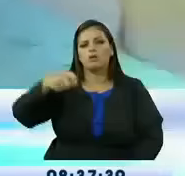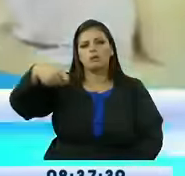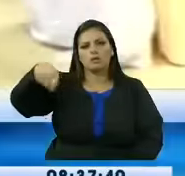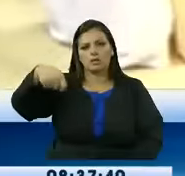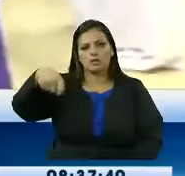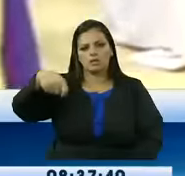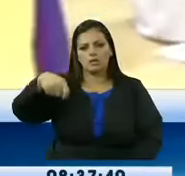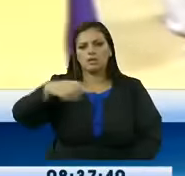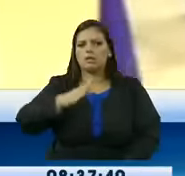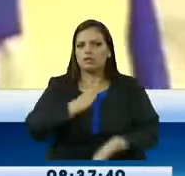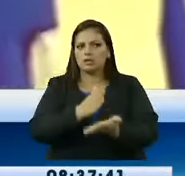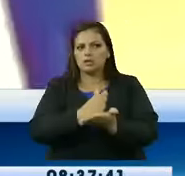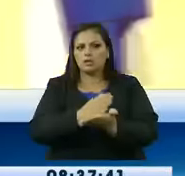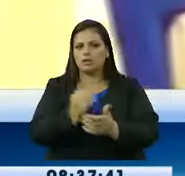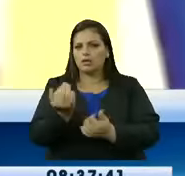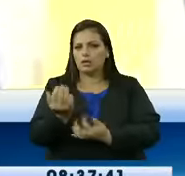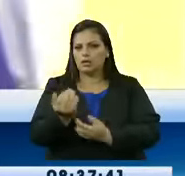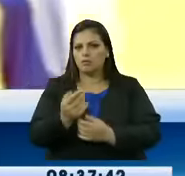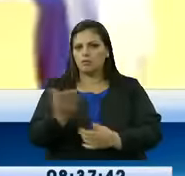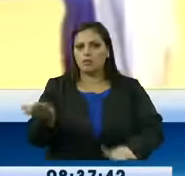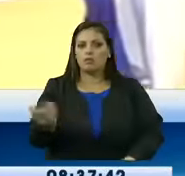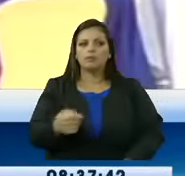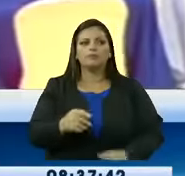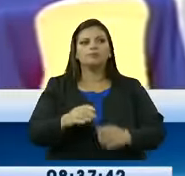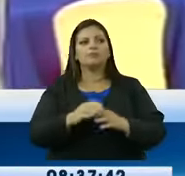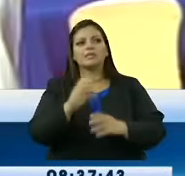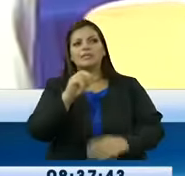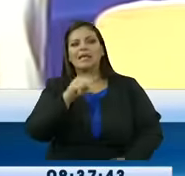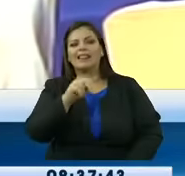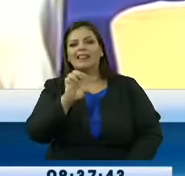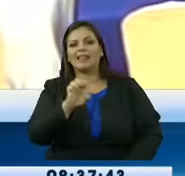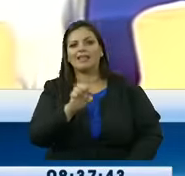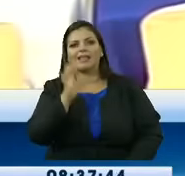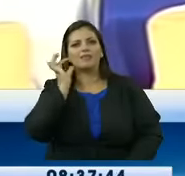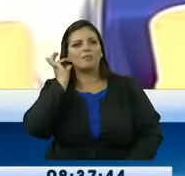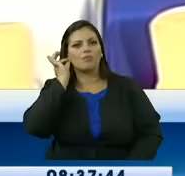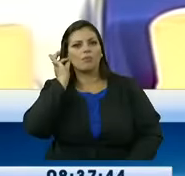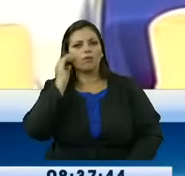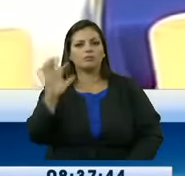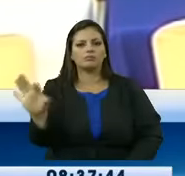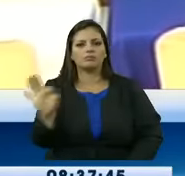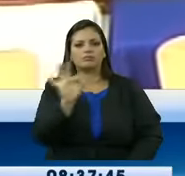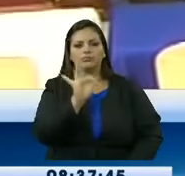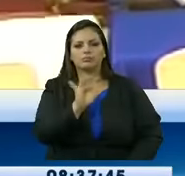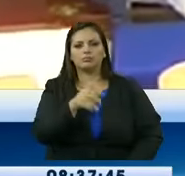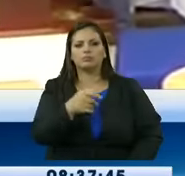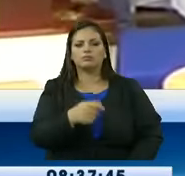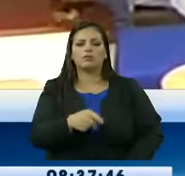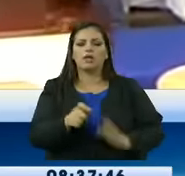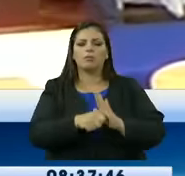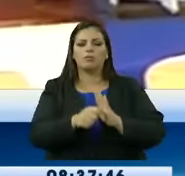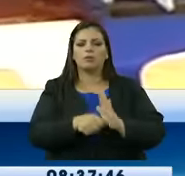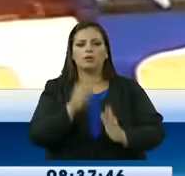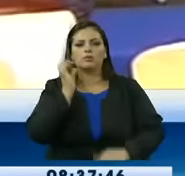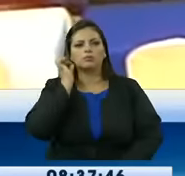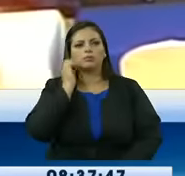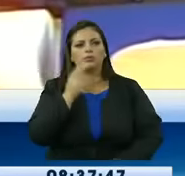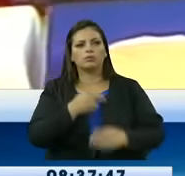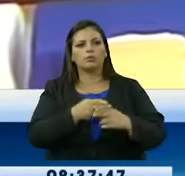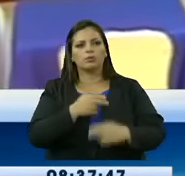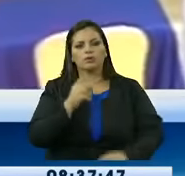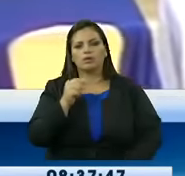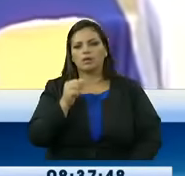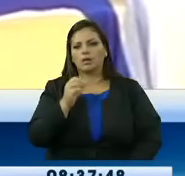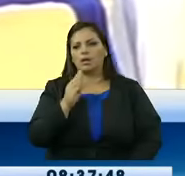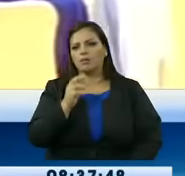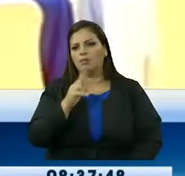la representante del Consejo Nacional Electoral, delegación del Guayas, la abogada Gabriela Muñoz, llegue hasta acá y le dé unas declaraciones a la prensa para que